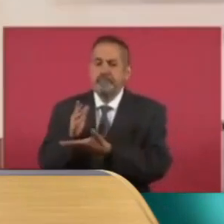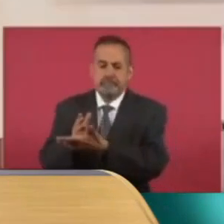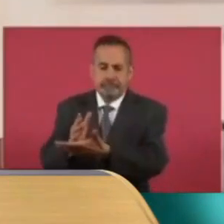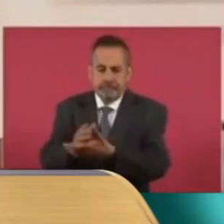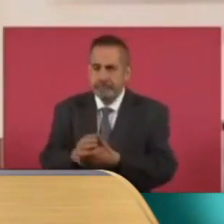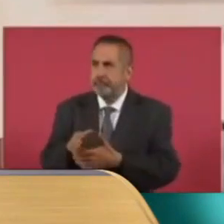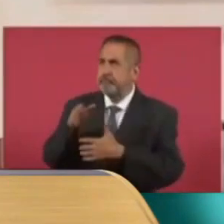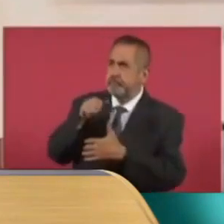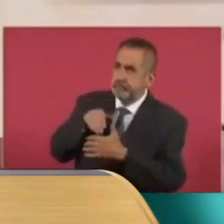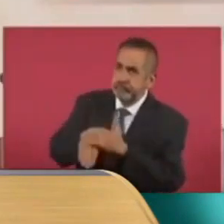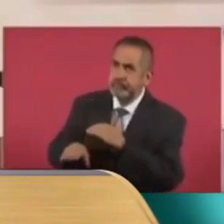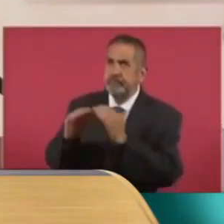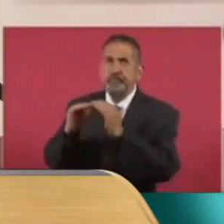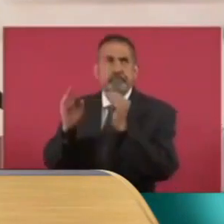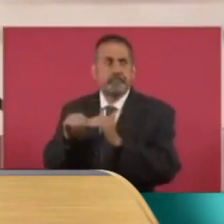cocheras,